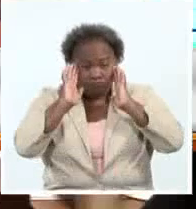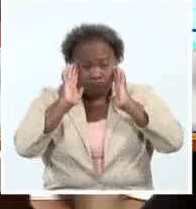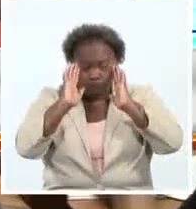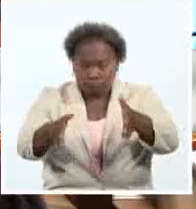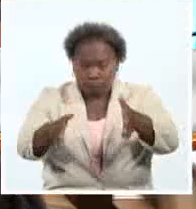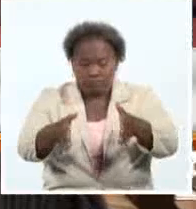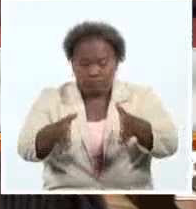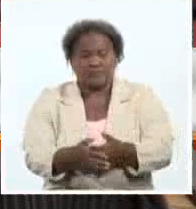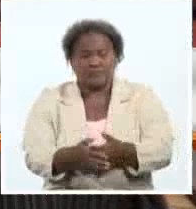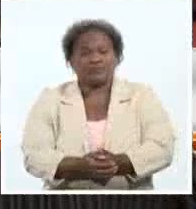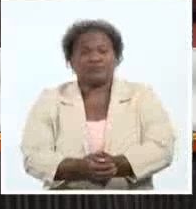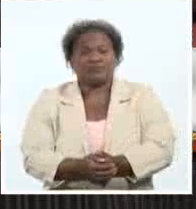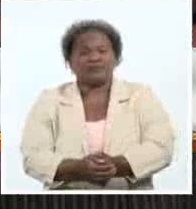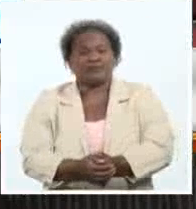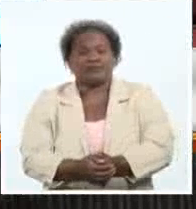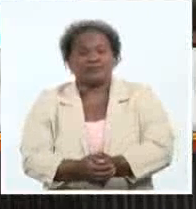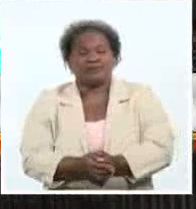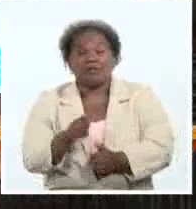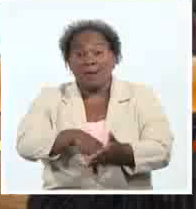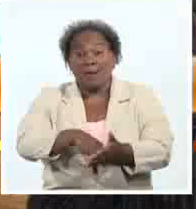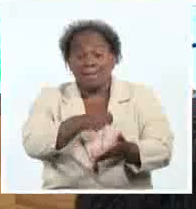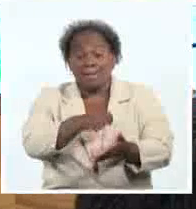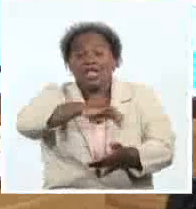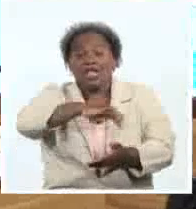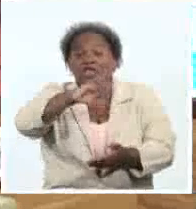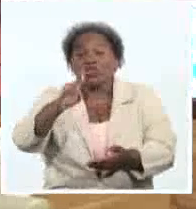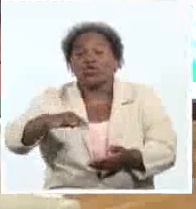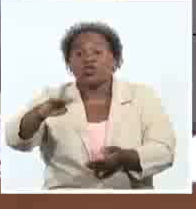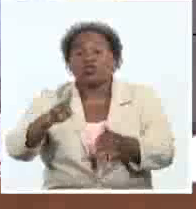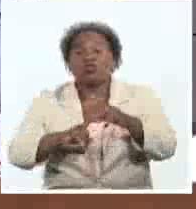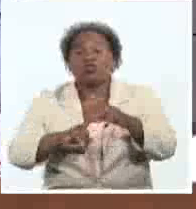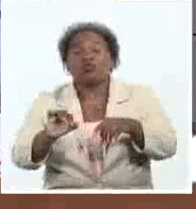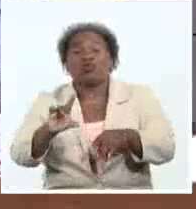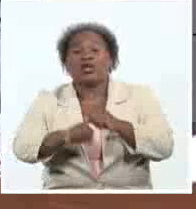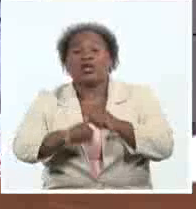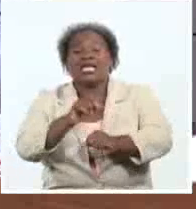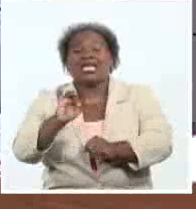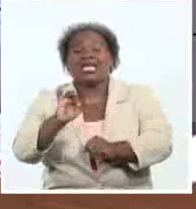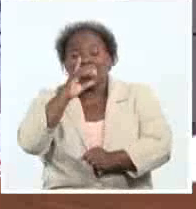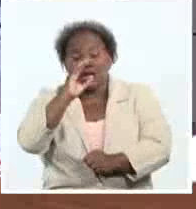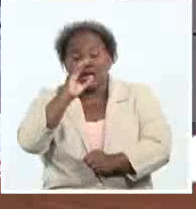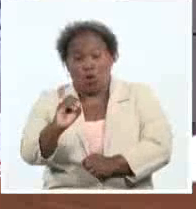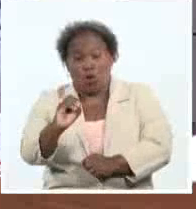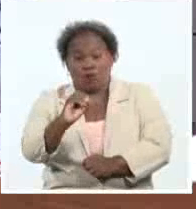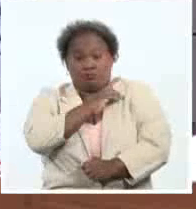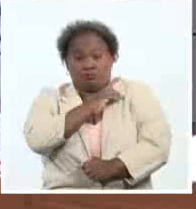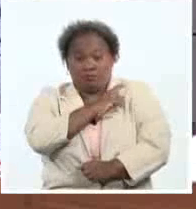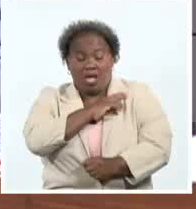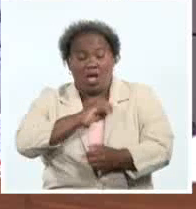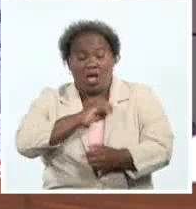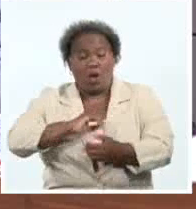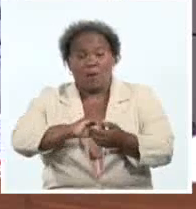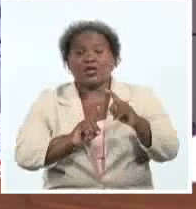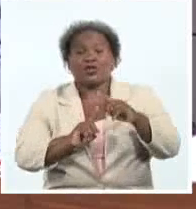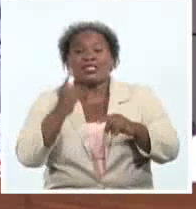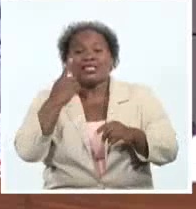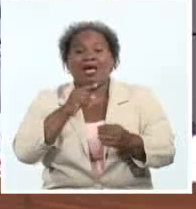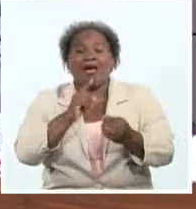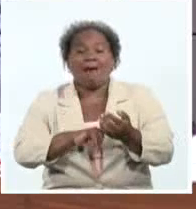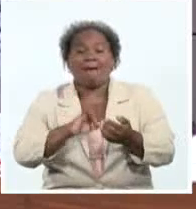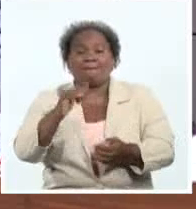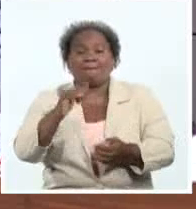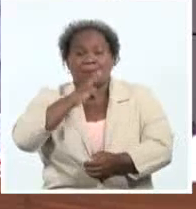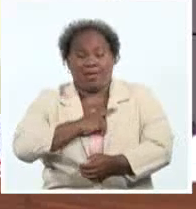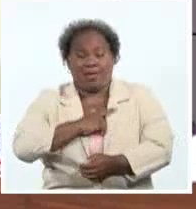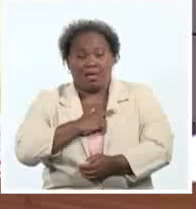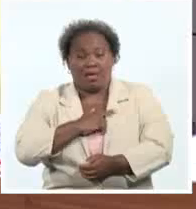de la palabra, y el Plan Turquino, que ha ido renaciendo, conducido por el compañero Tapia y apoyado por varios compañeros,